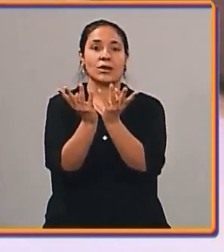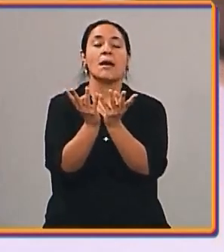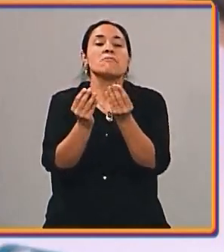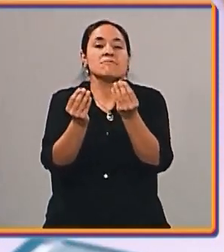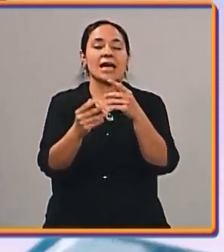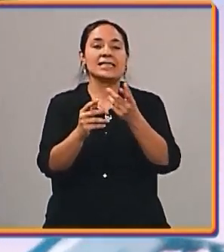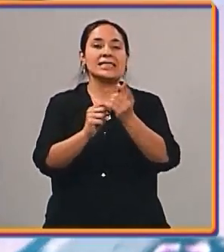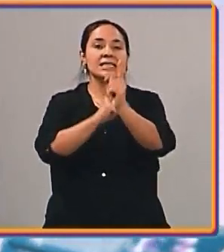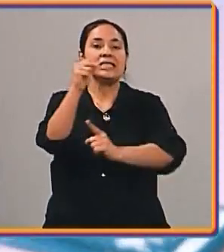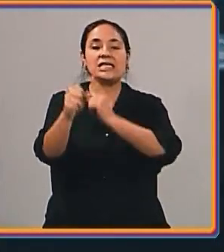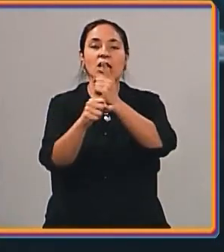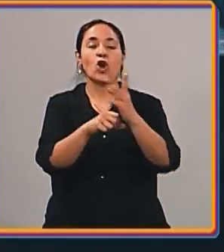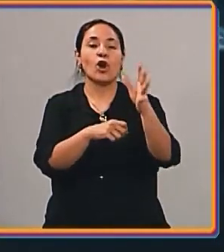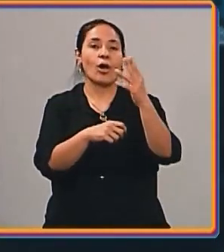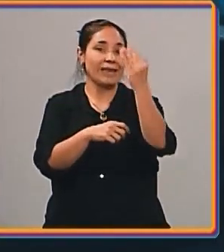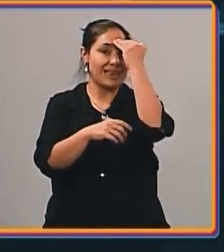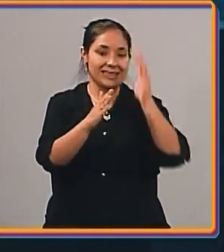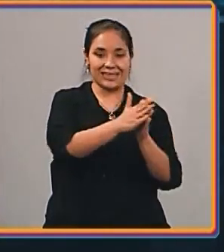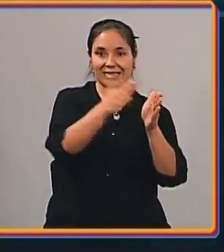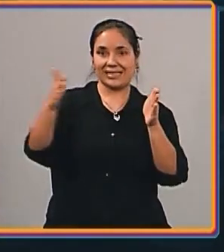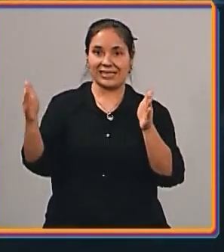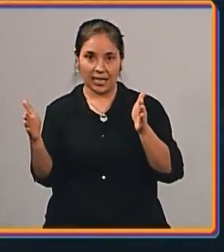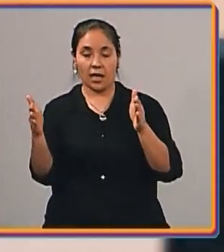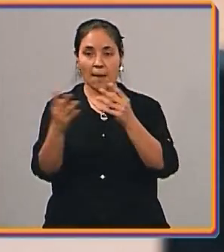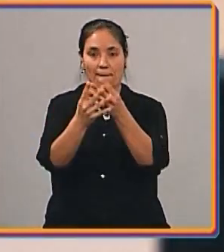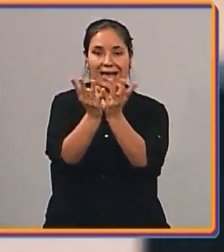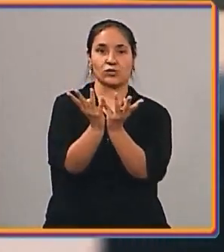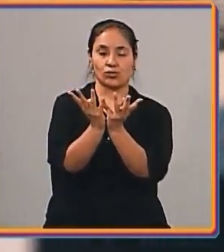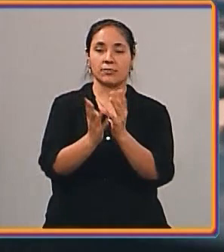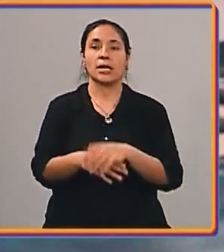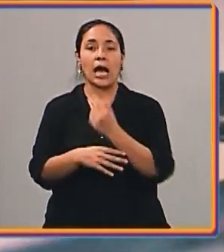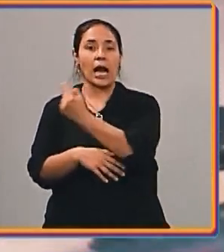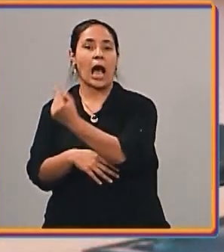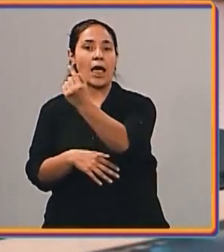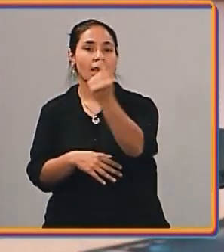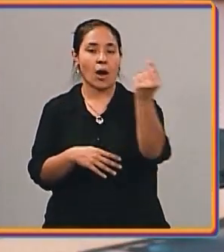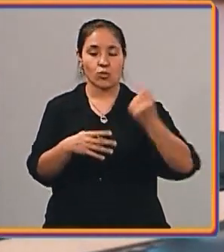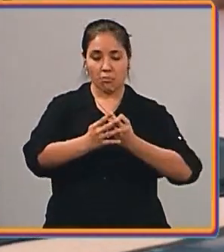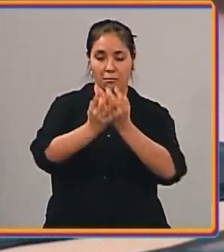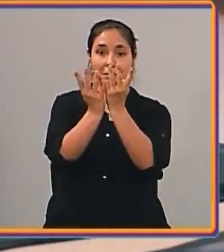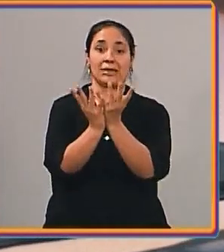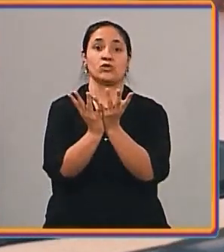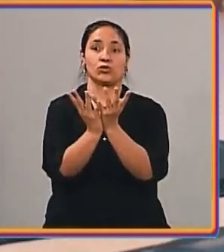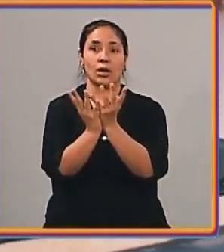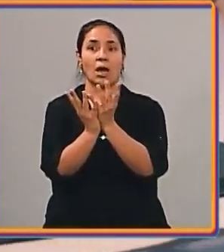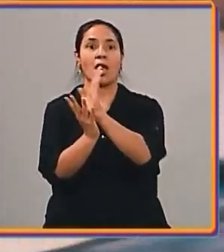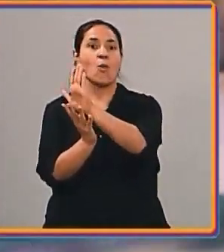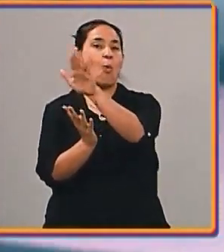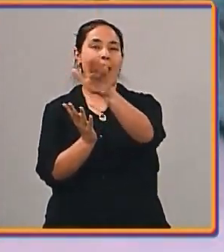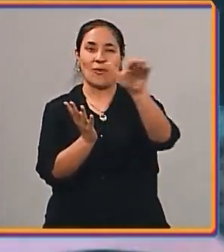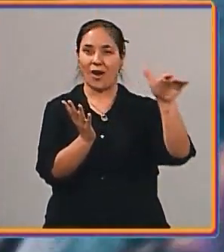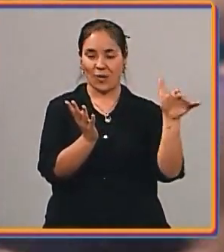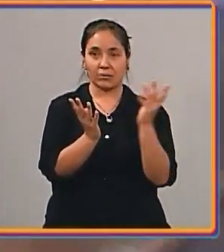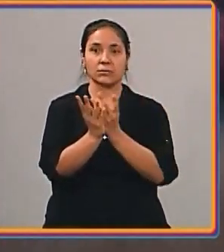mazo ambientado en época medieval o renacentista. Cada participante, partiendo de un mazo inicial igual que el del